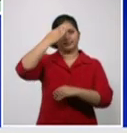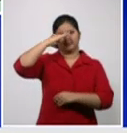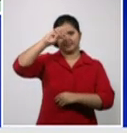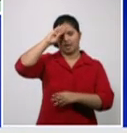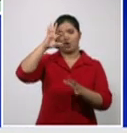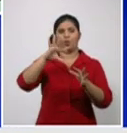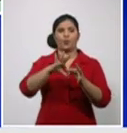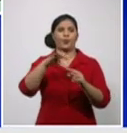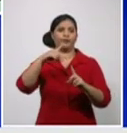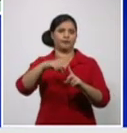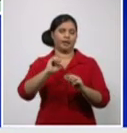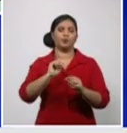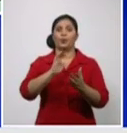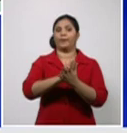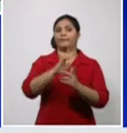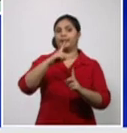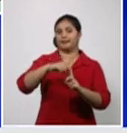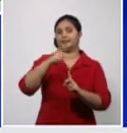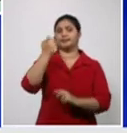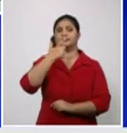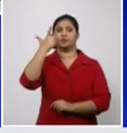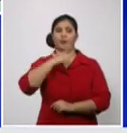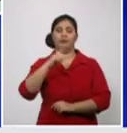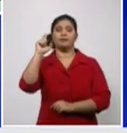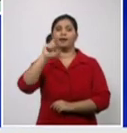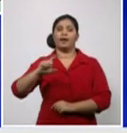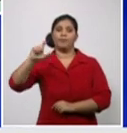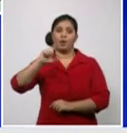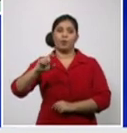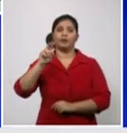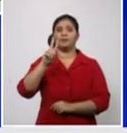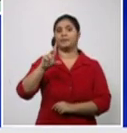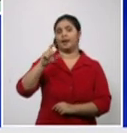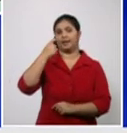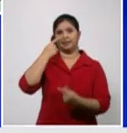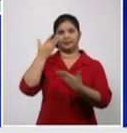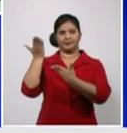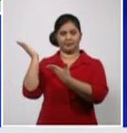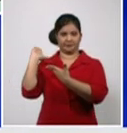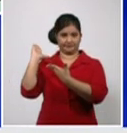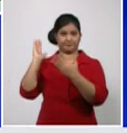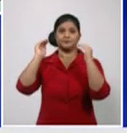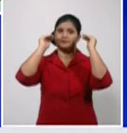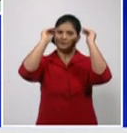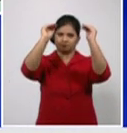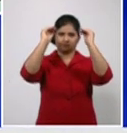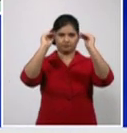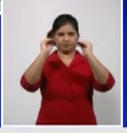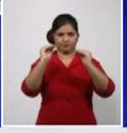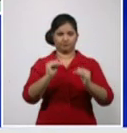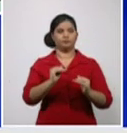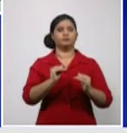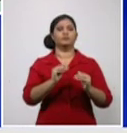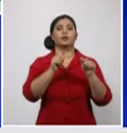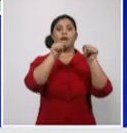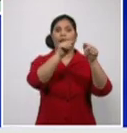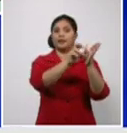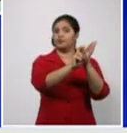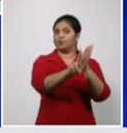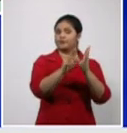Ciego de Ávila, Camagüey, Villa Clara, ahí están todos los territorios con muestras analizadas en el día de